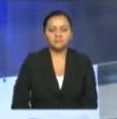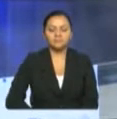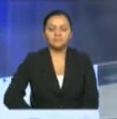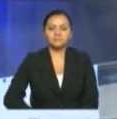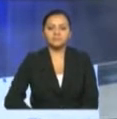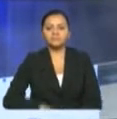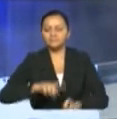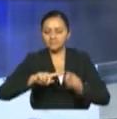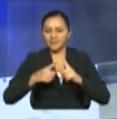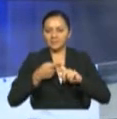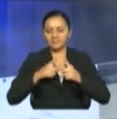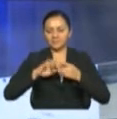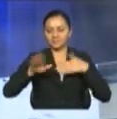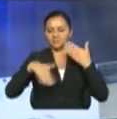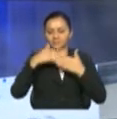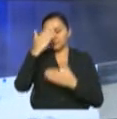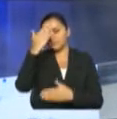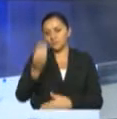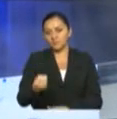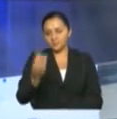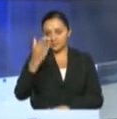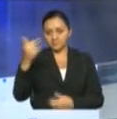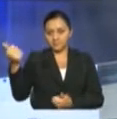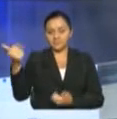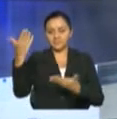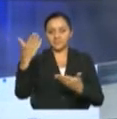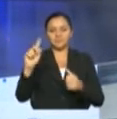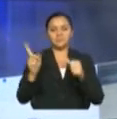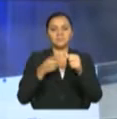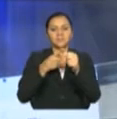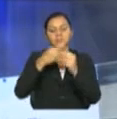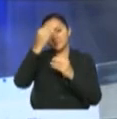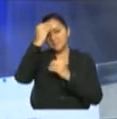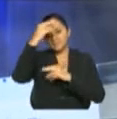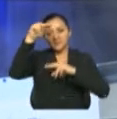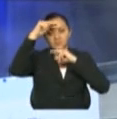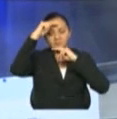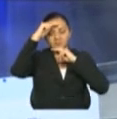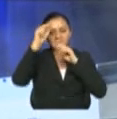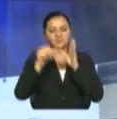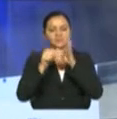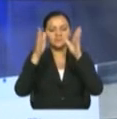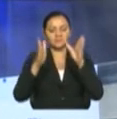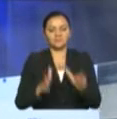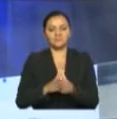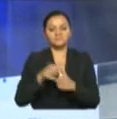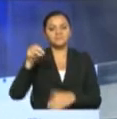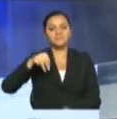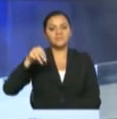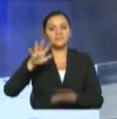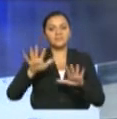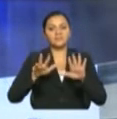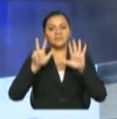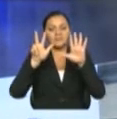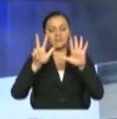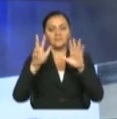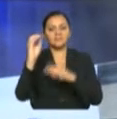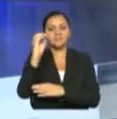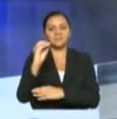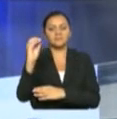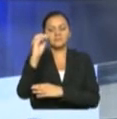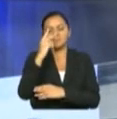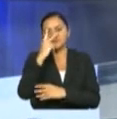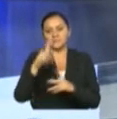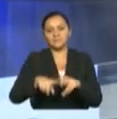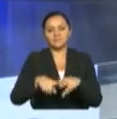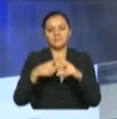Amigas y amigos, muy buenos días y bienvenidos a la primera emisión de su Noticiero Ciudadano. Martes 18 de octubre, iniciamos